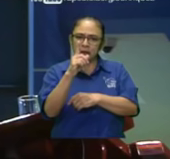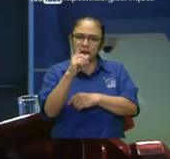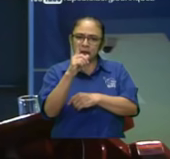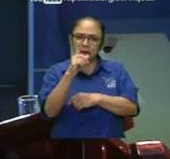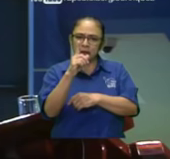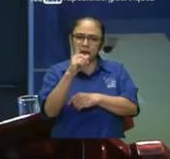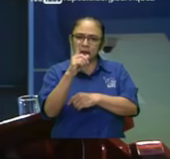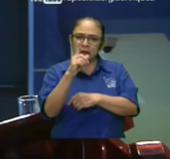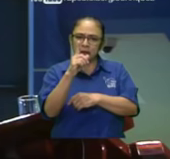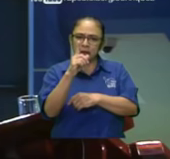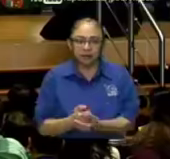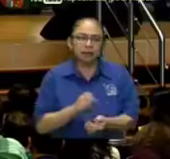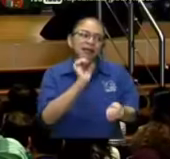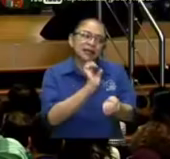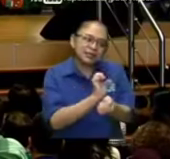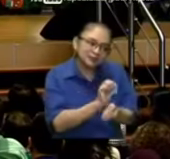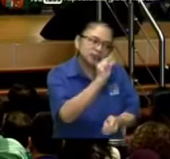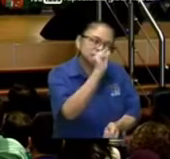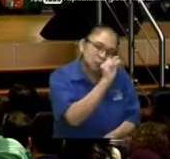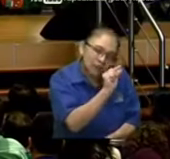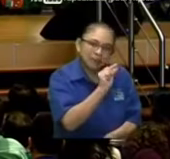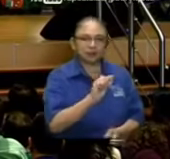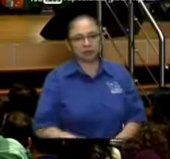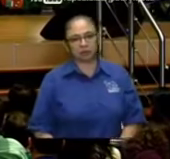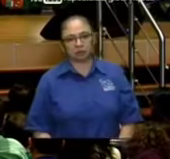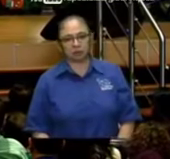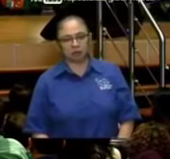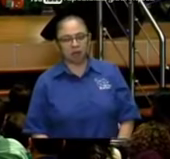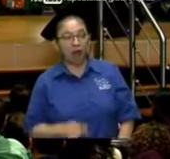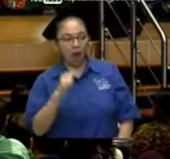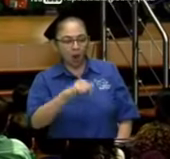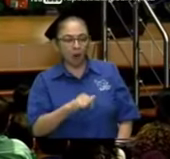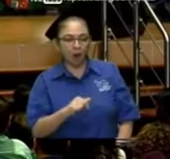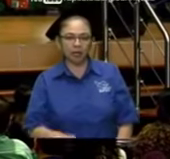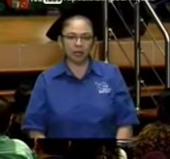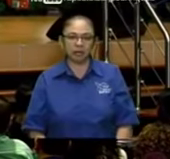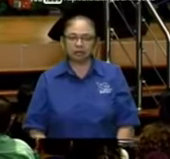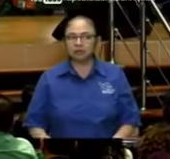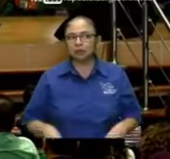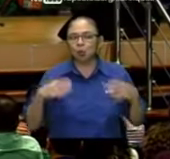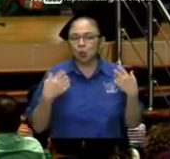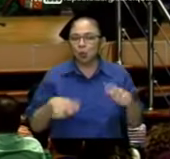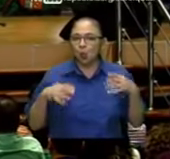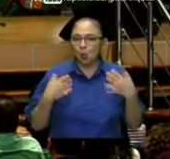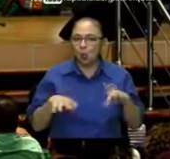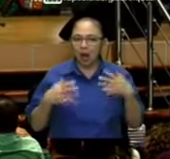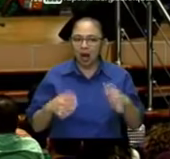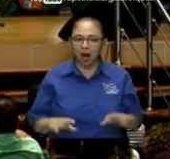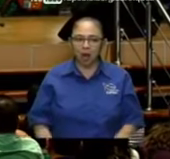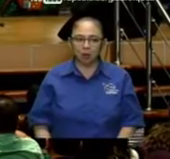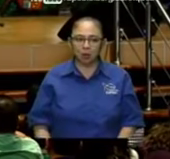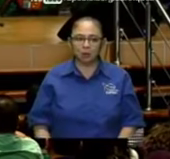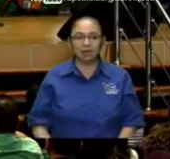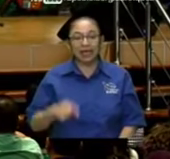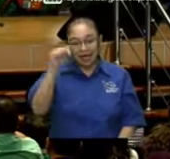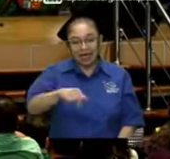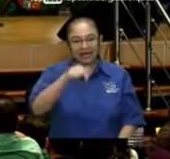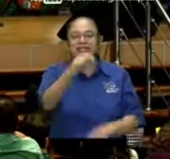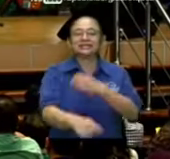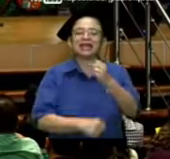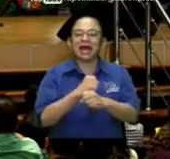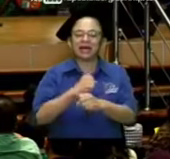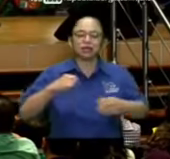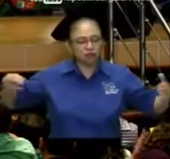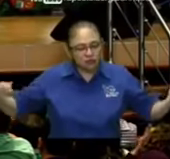Solo espérese un ratito. Entonces ahora yo digo, pero viene el renuevo. Va a venir el renuevo de la autoridad, porque había